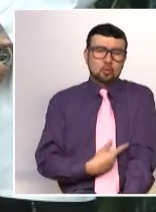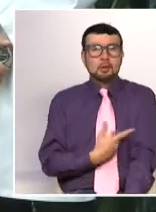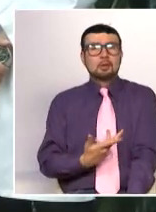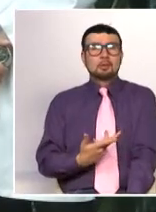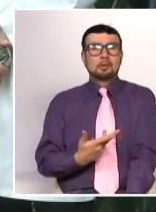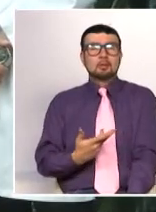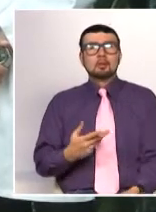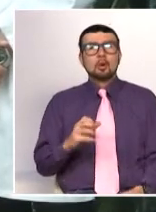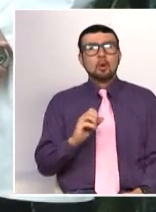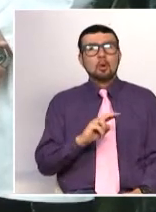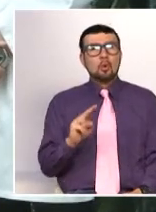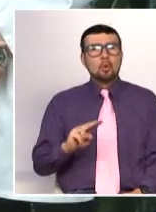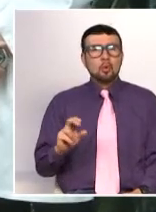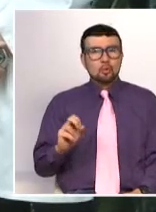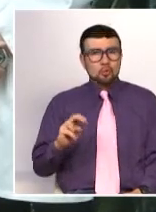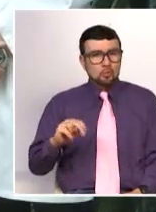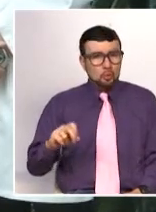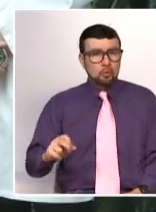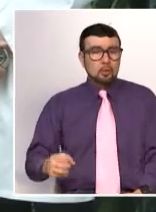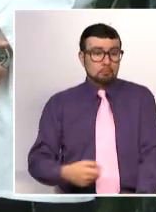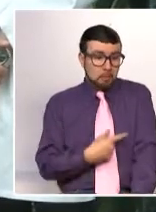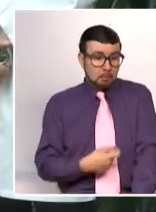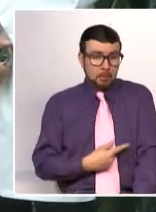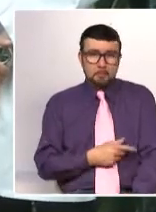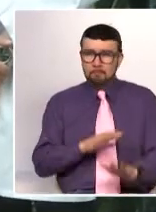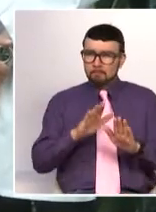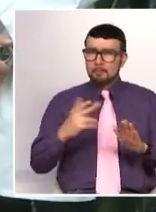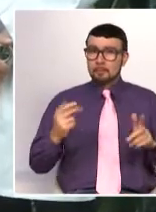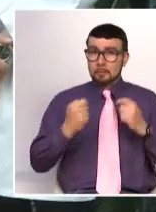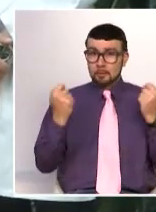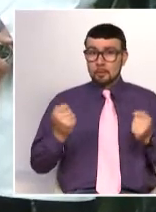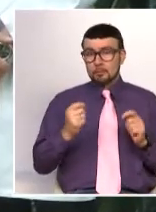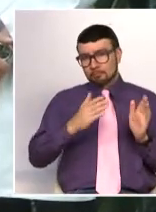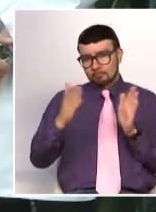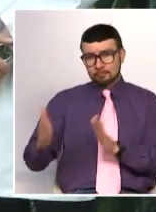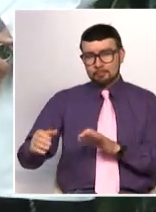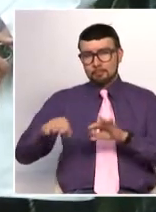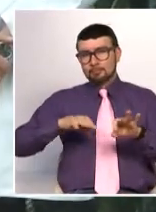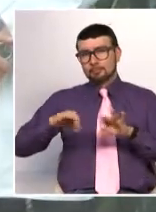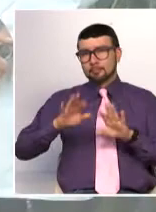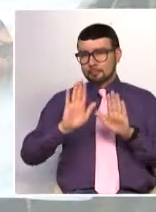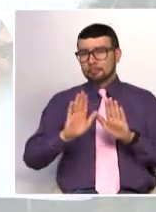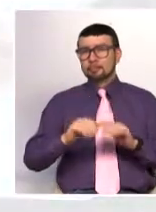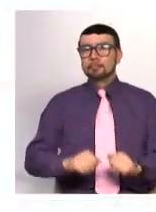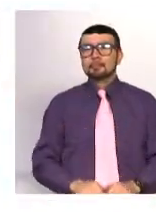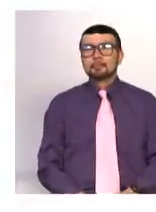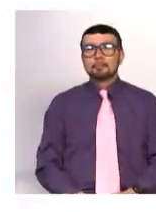y demás ayudas que estaremos comentando después de este corte comerciales ya regresamos